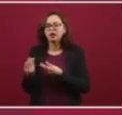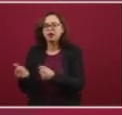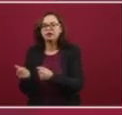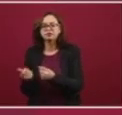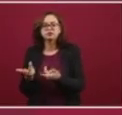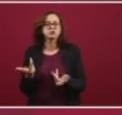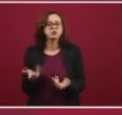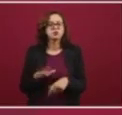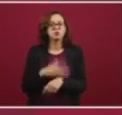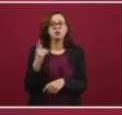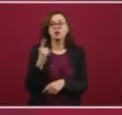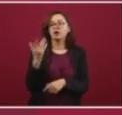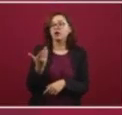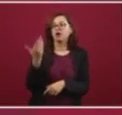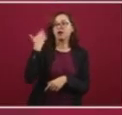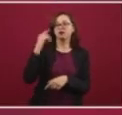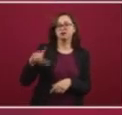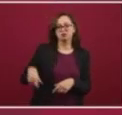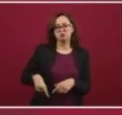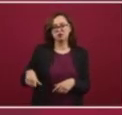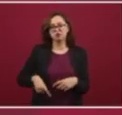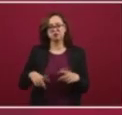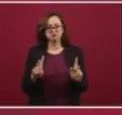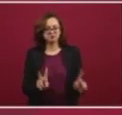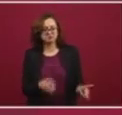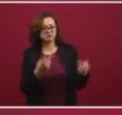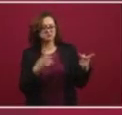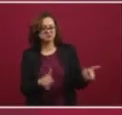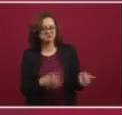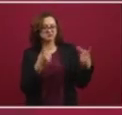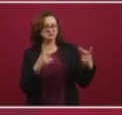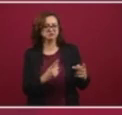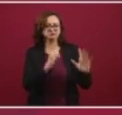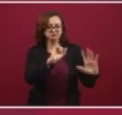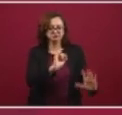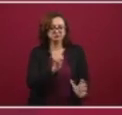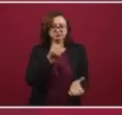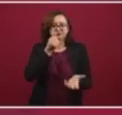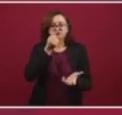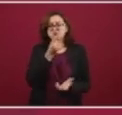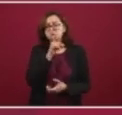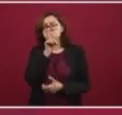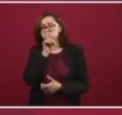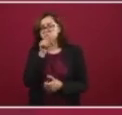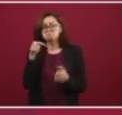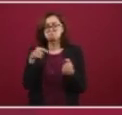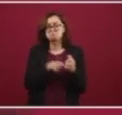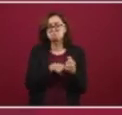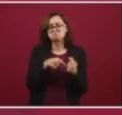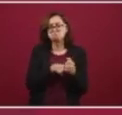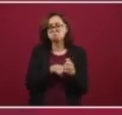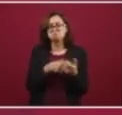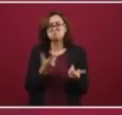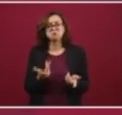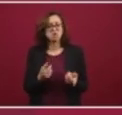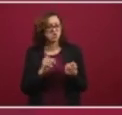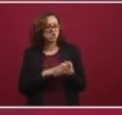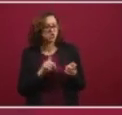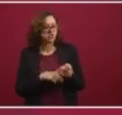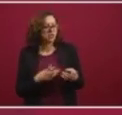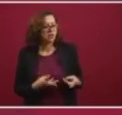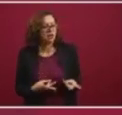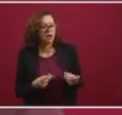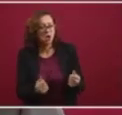estos recursos, se confiscaban recursos y no se sabía a dónde iban